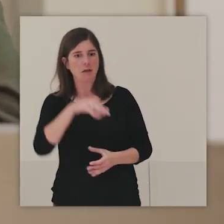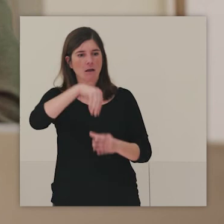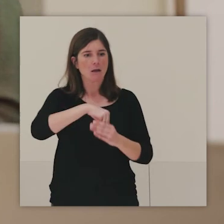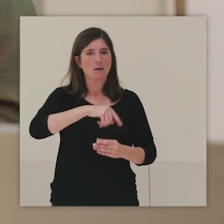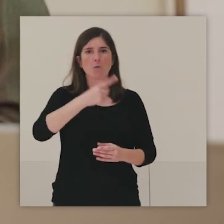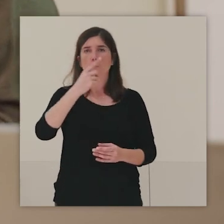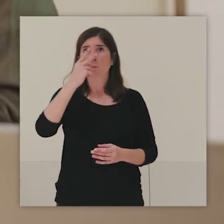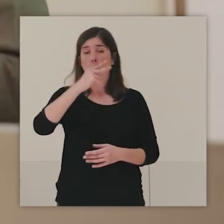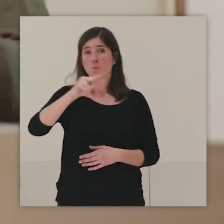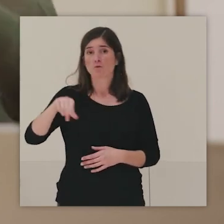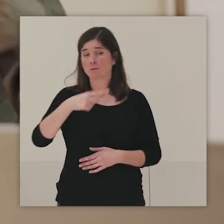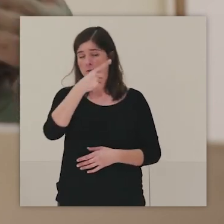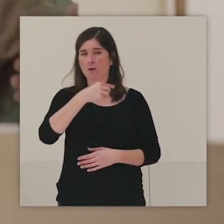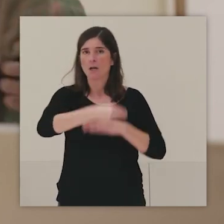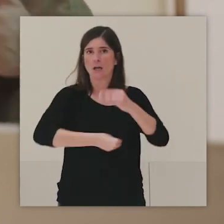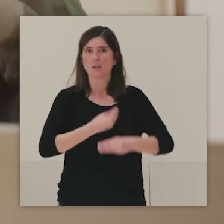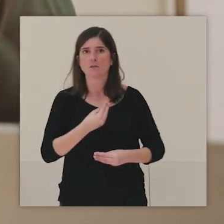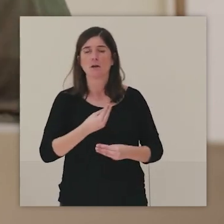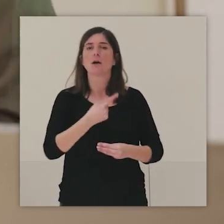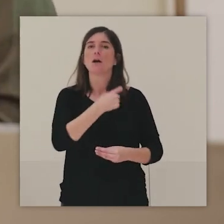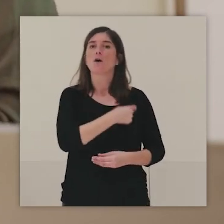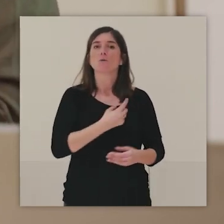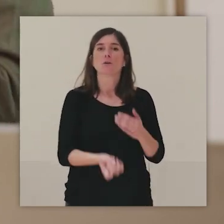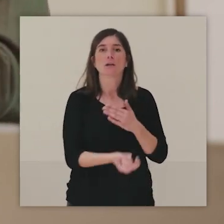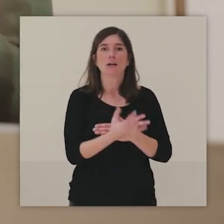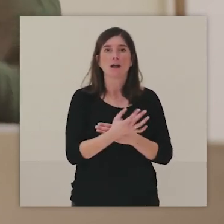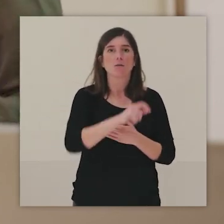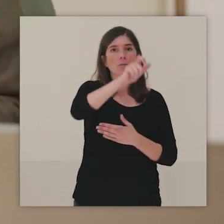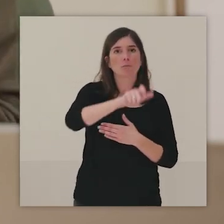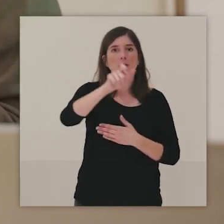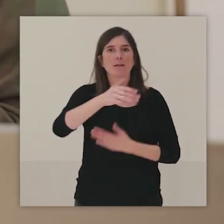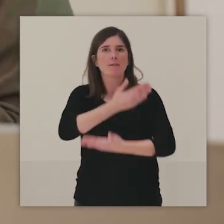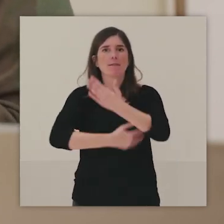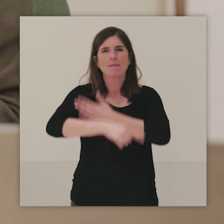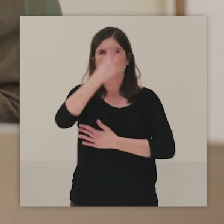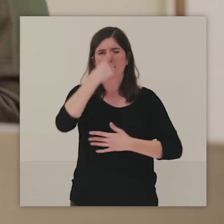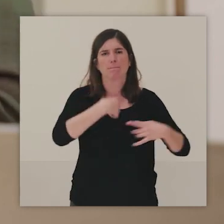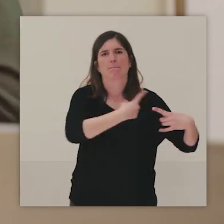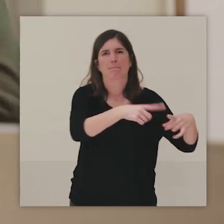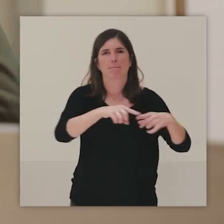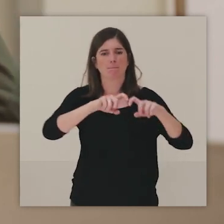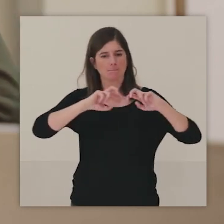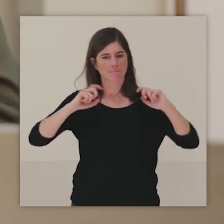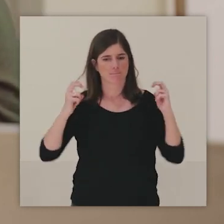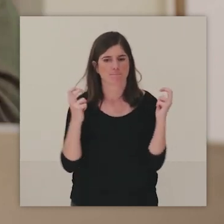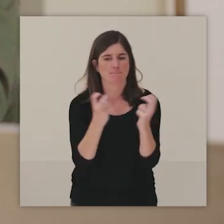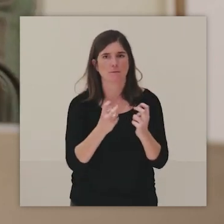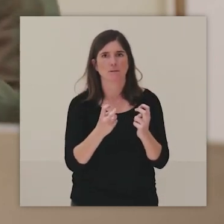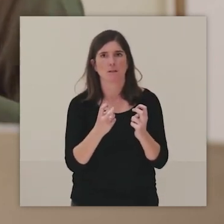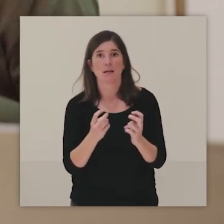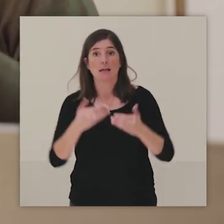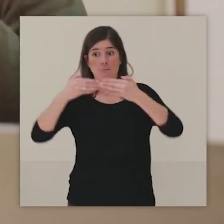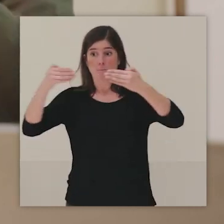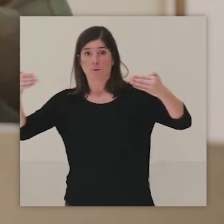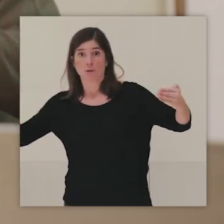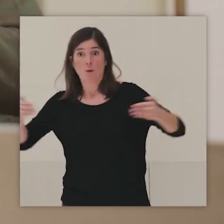perfiles de discapacidad y cada 4 meses pues tienen una pequeña reunión y donde dicen, oye, vamos a montar esta exposición, ¿qué creéis que